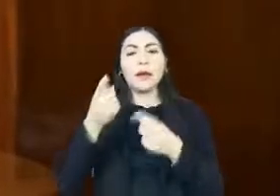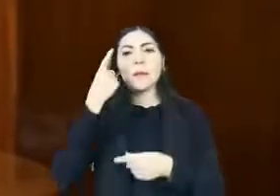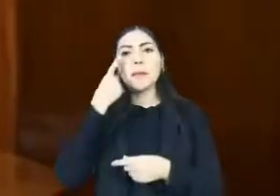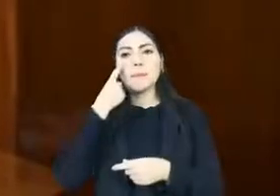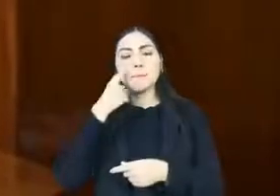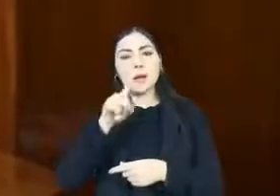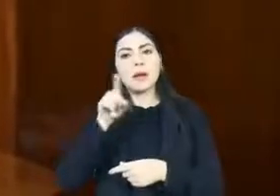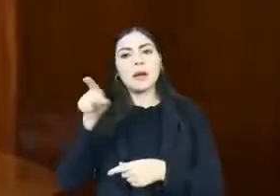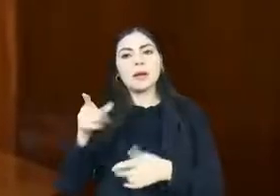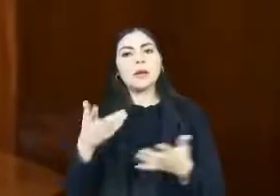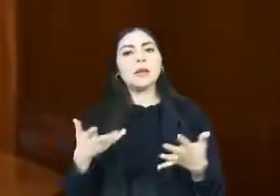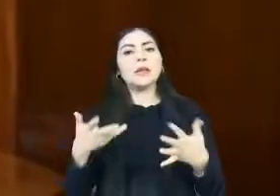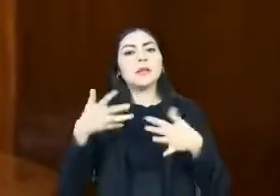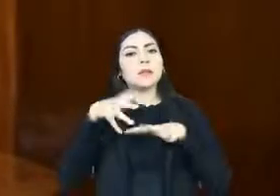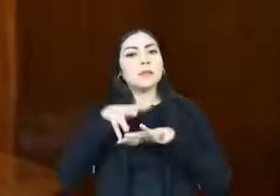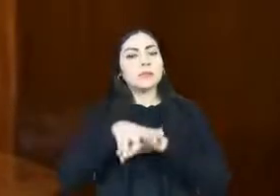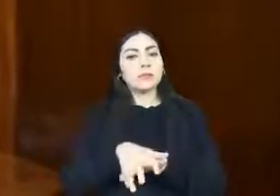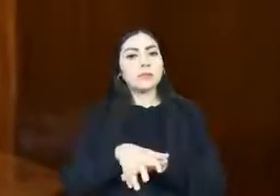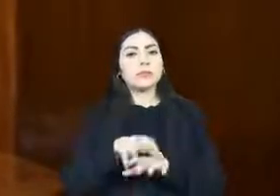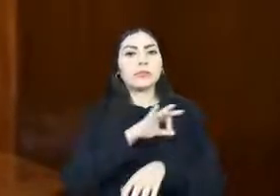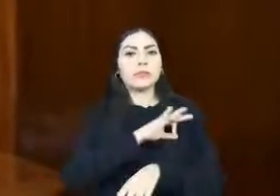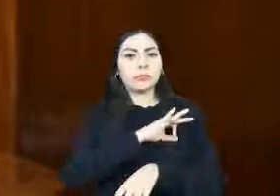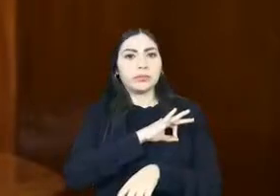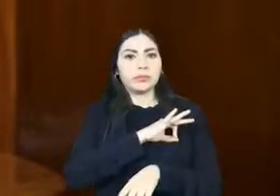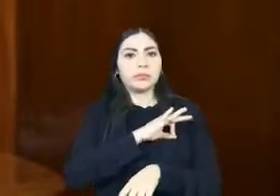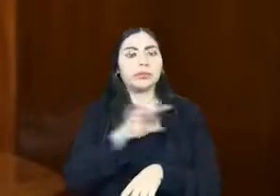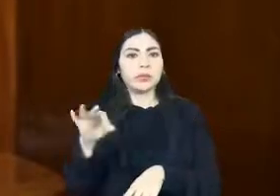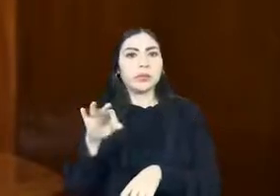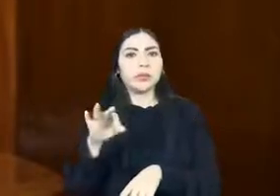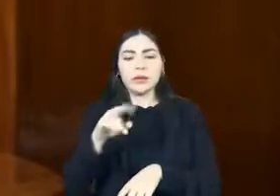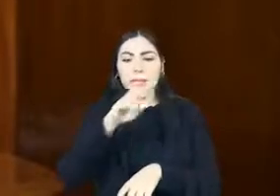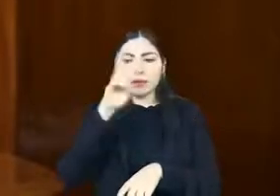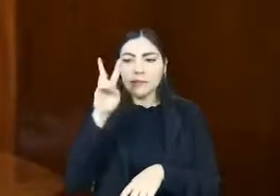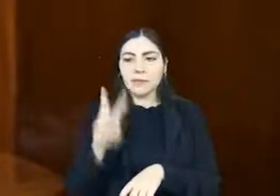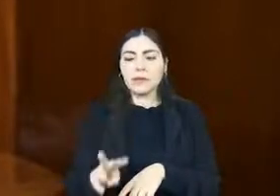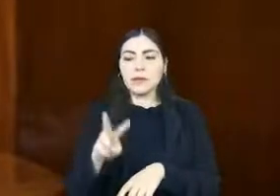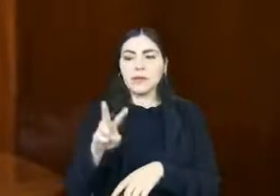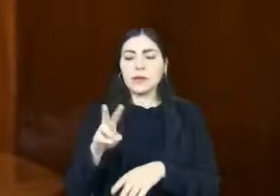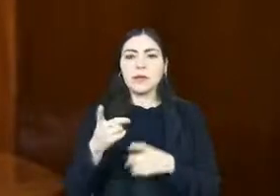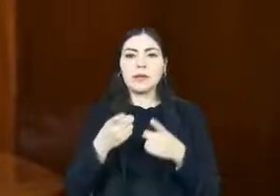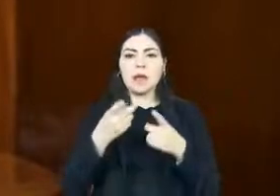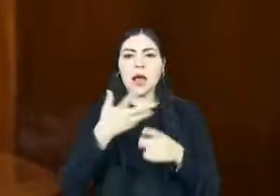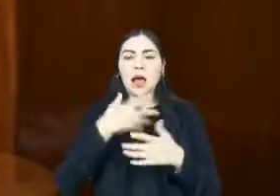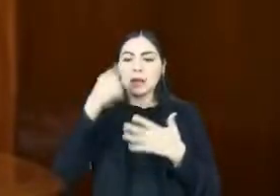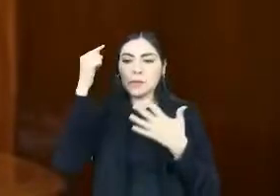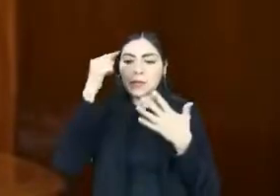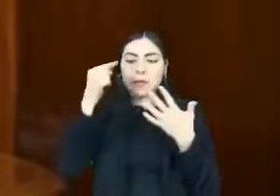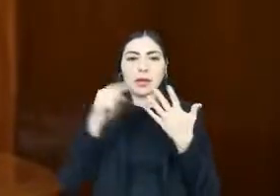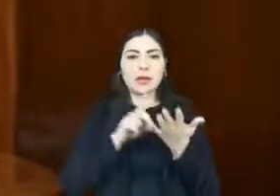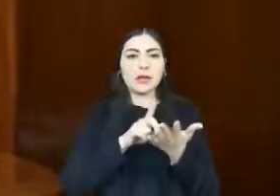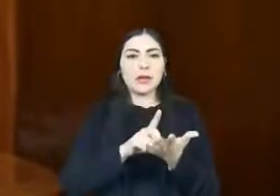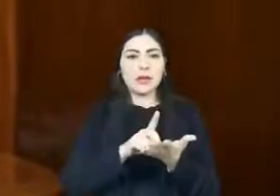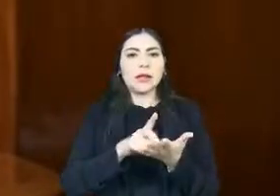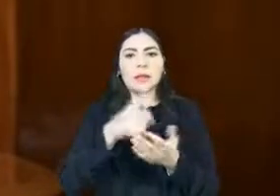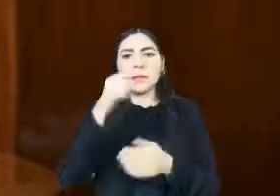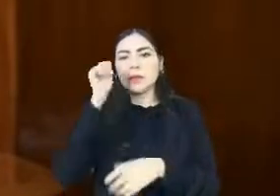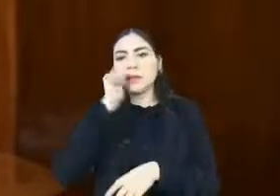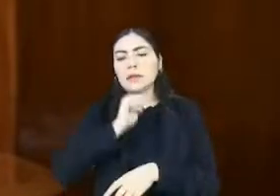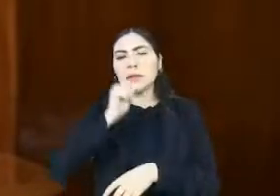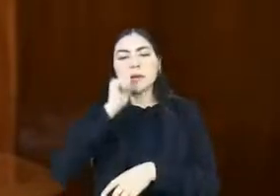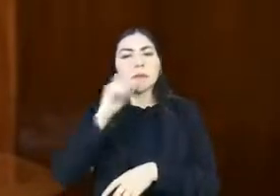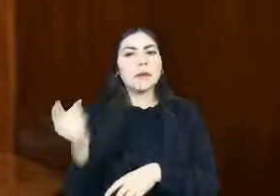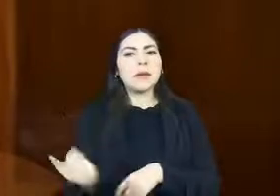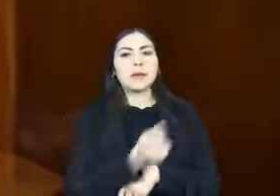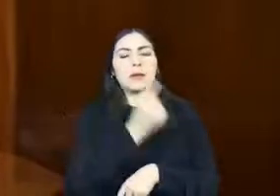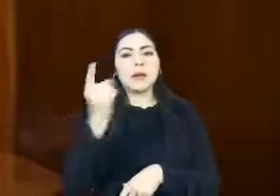integrarse a un sistema de restitución Real de derecho siempre con miras integrales potenciadoras de